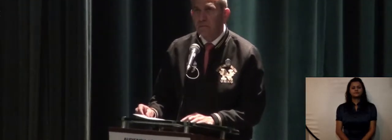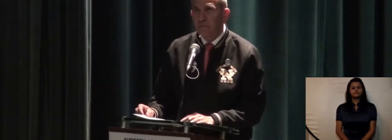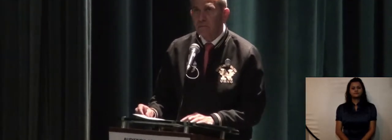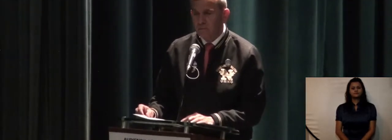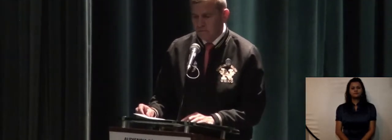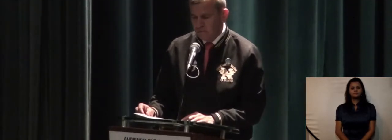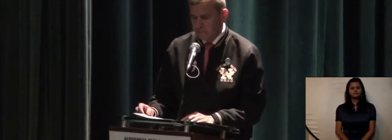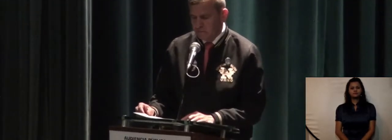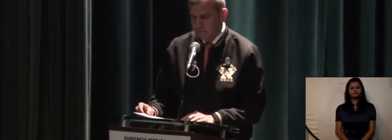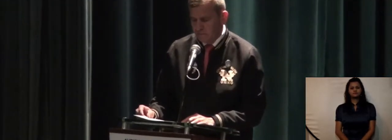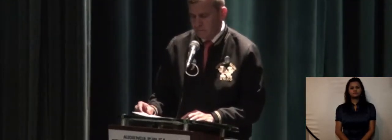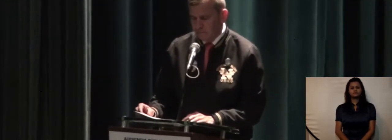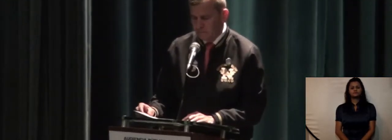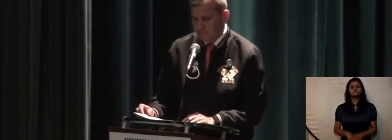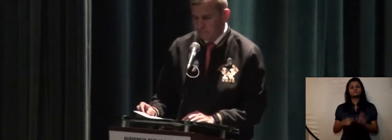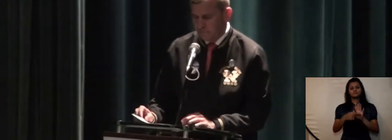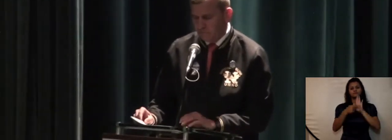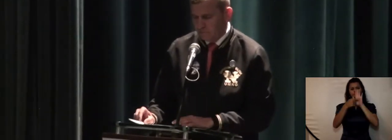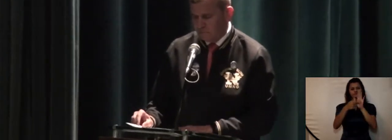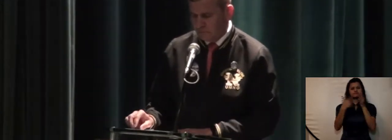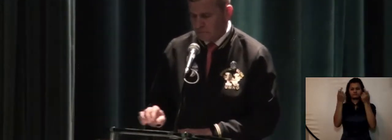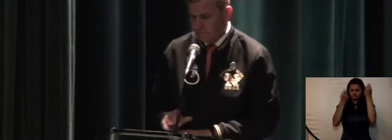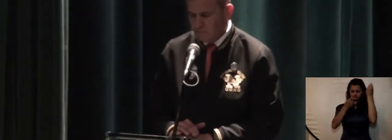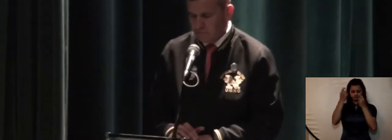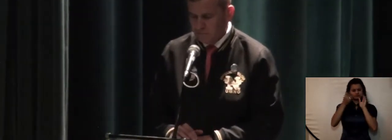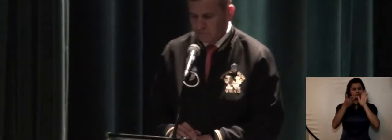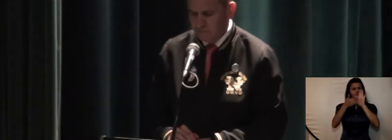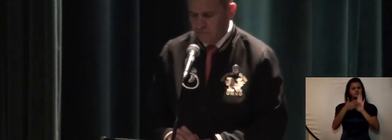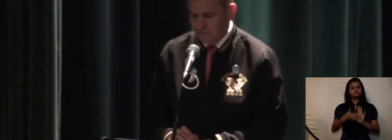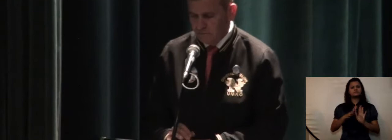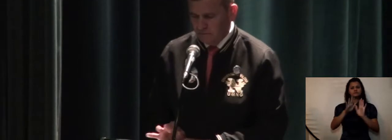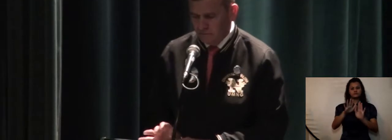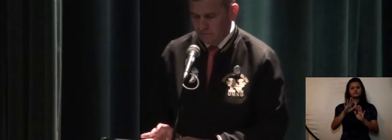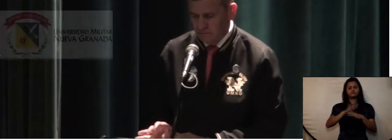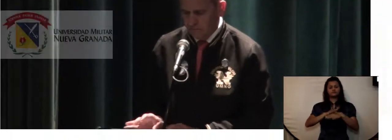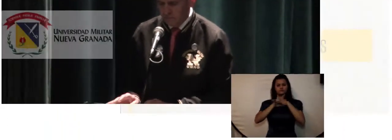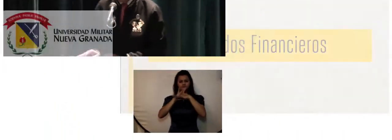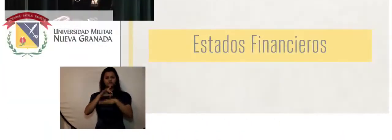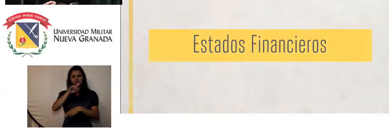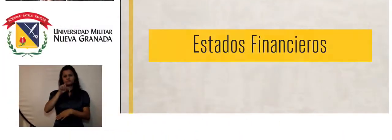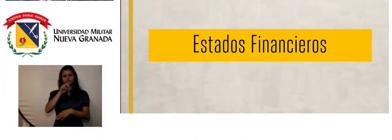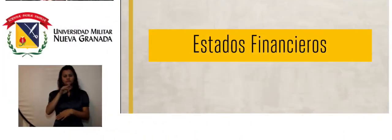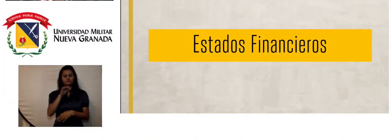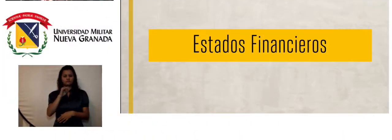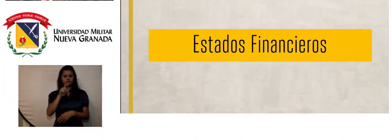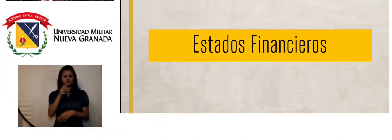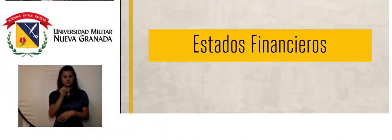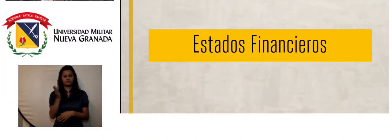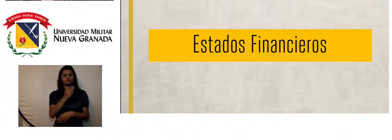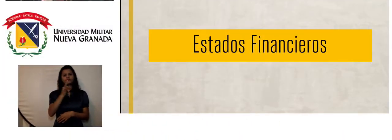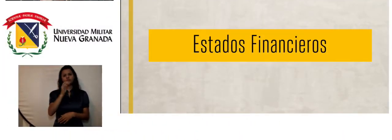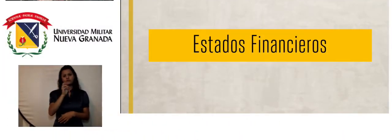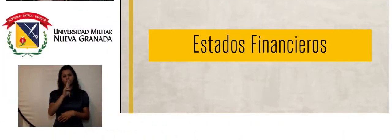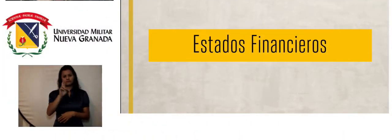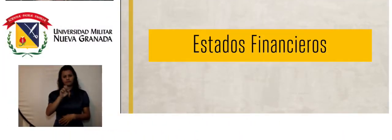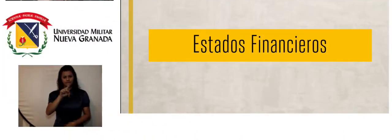Presentación de los estados financieros a cargo del doctor Santiago Rafael Torres León jefe de la división financiera